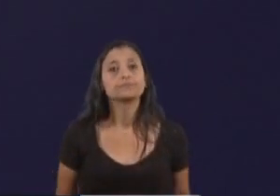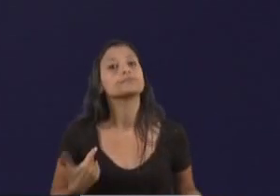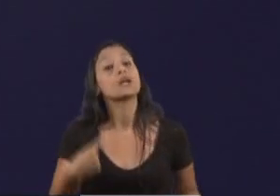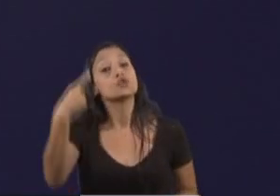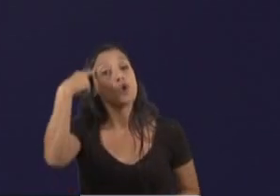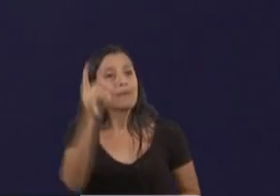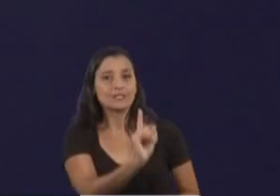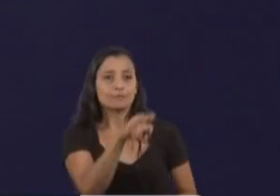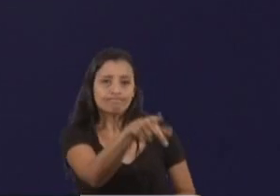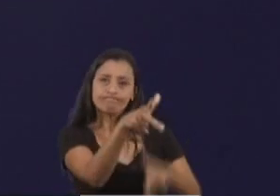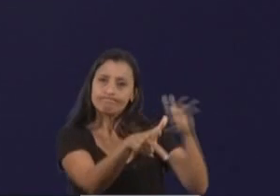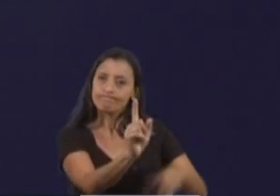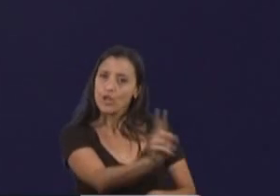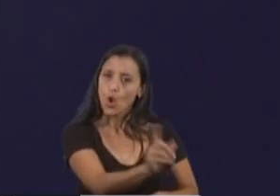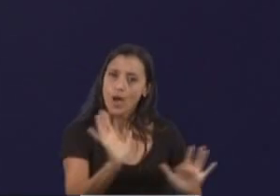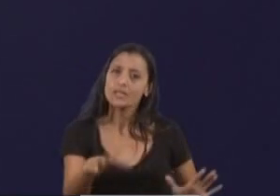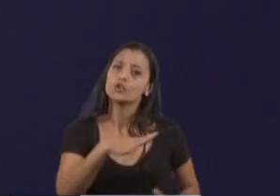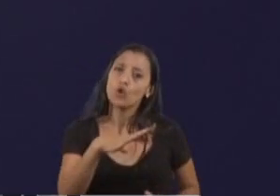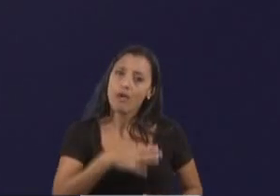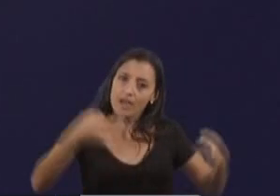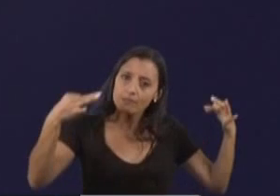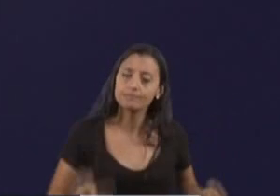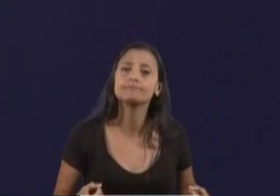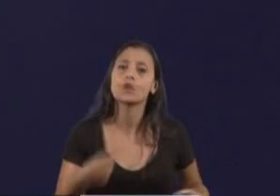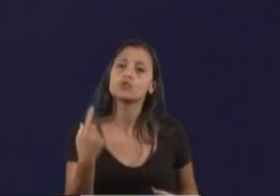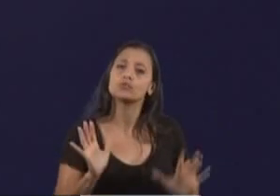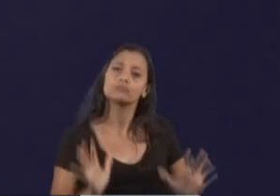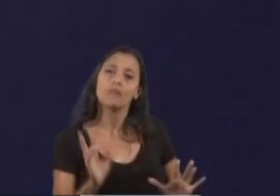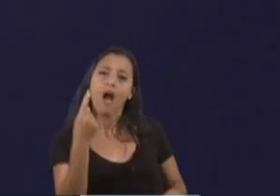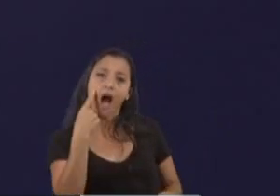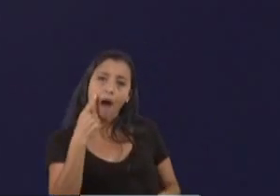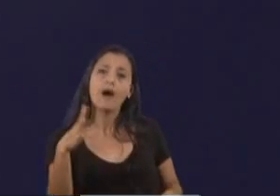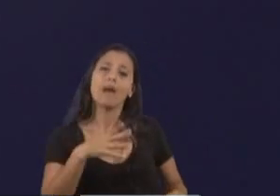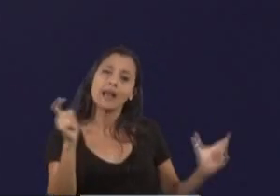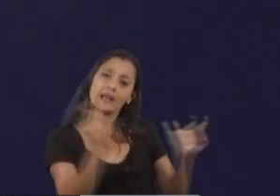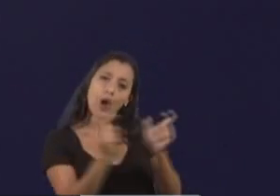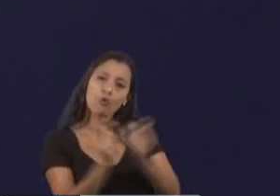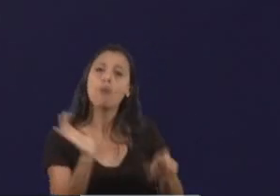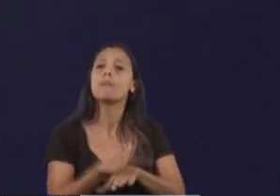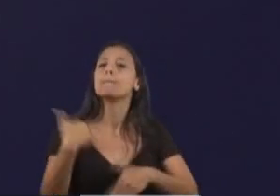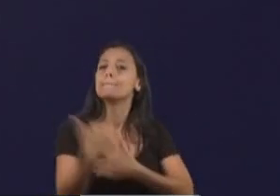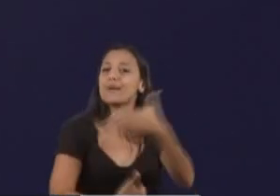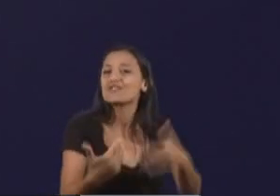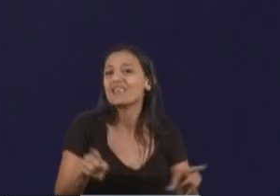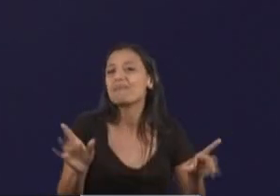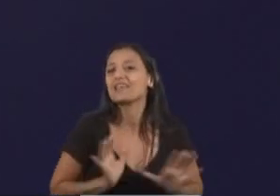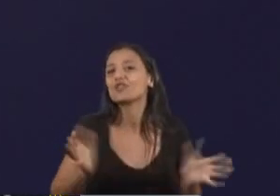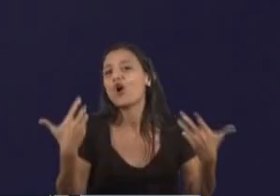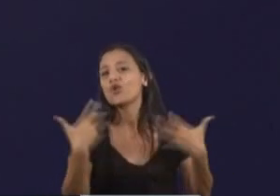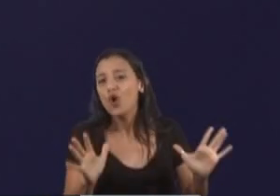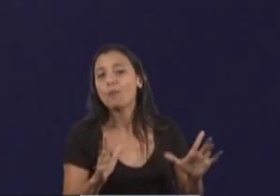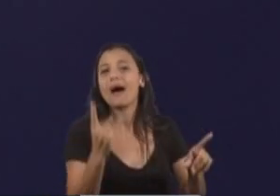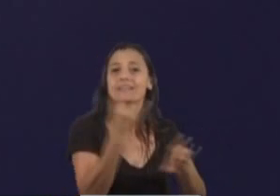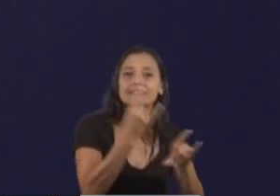Entiendo que no es así, pero todavía lo cierto es que estamos haciendo las avanzadas, que es el procedimiento habitual que se hacen